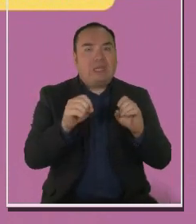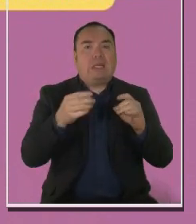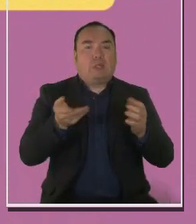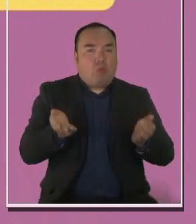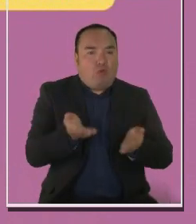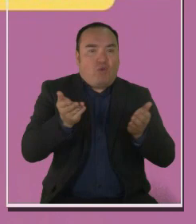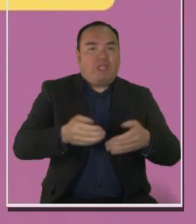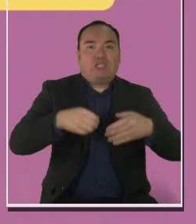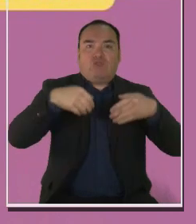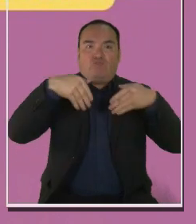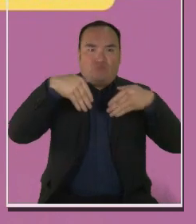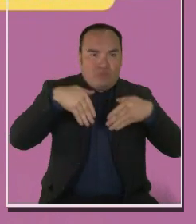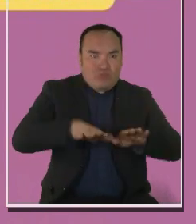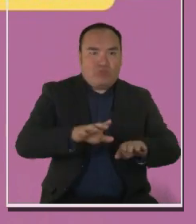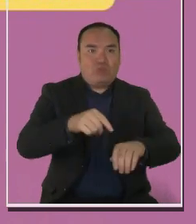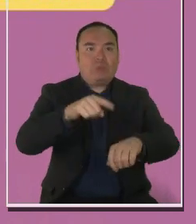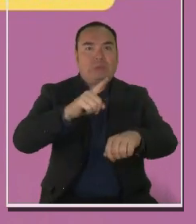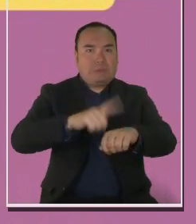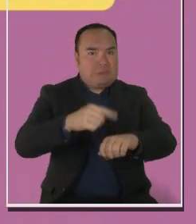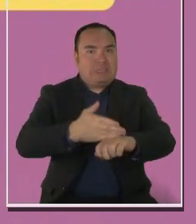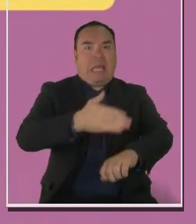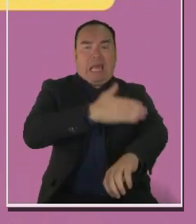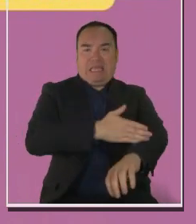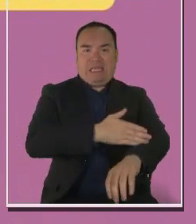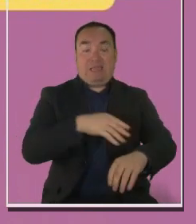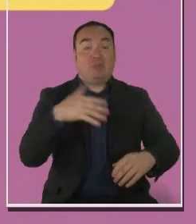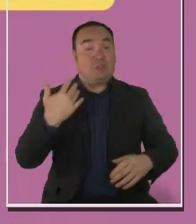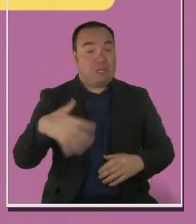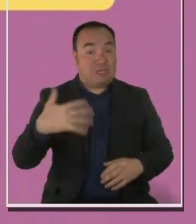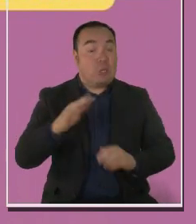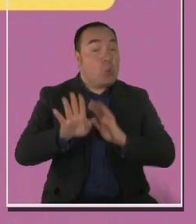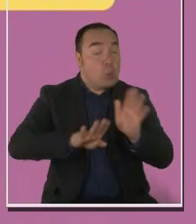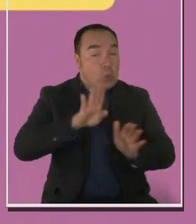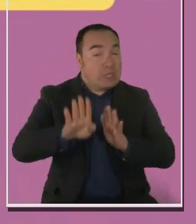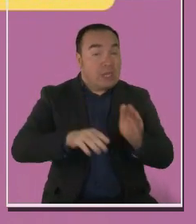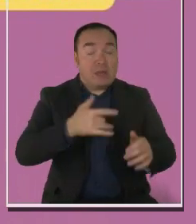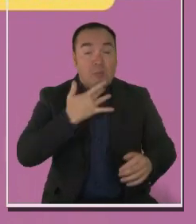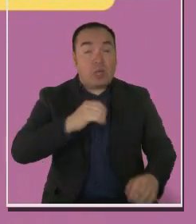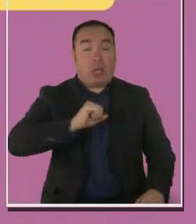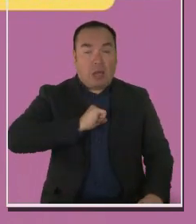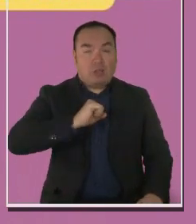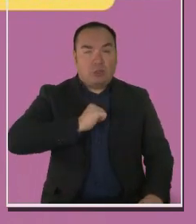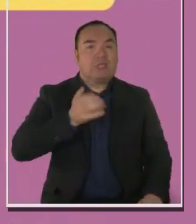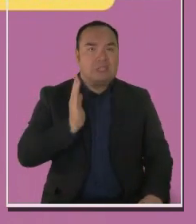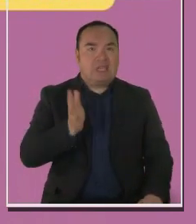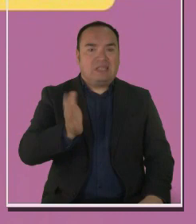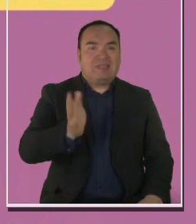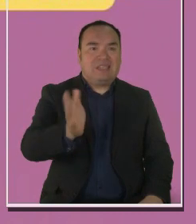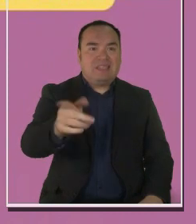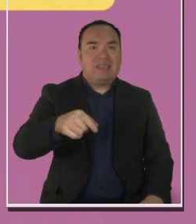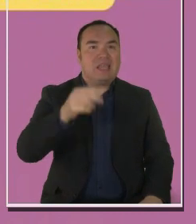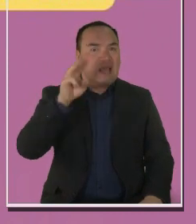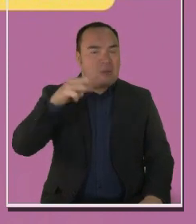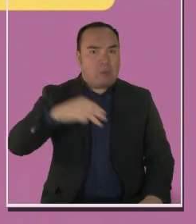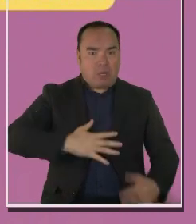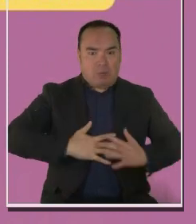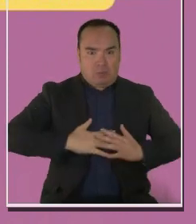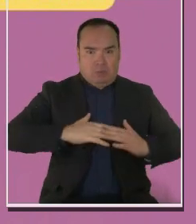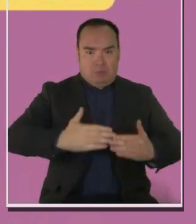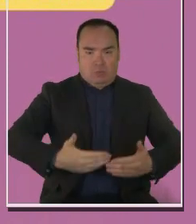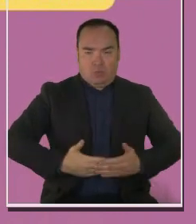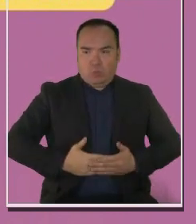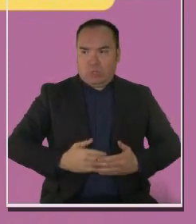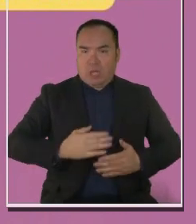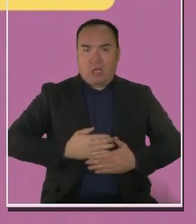que hay que estar muy atentos, digamos, porque cuando el manejo de la tos se hace insostenible, las mamás se van a dar cuenta que la panza se pone